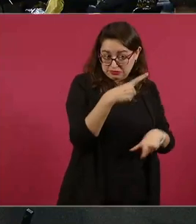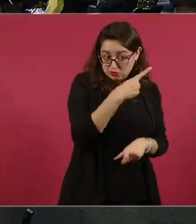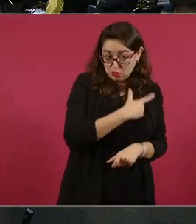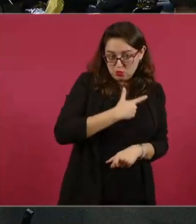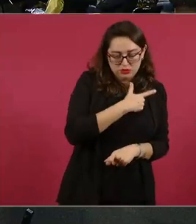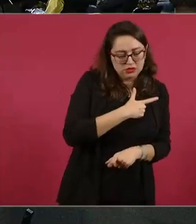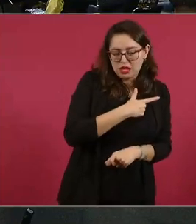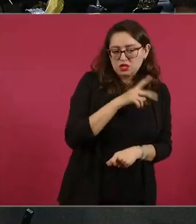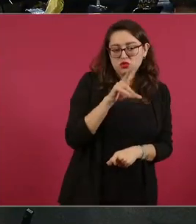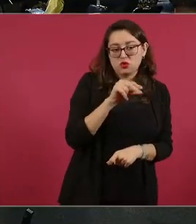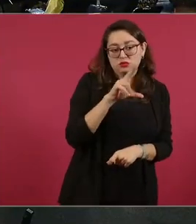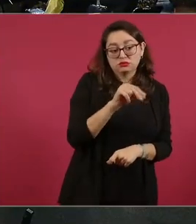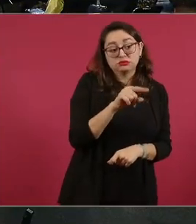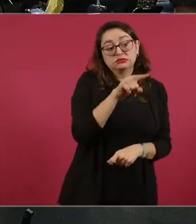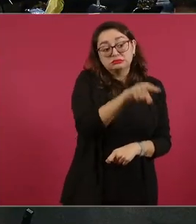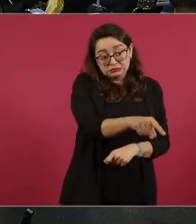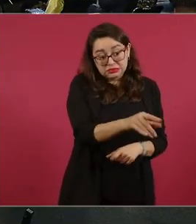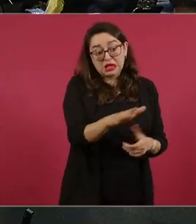Entonces, por eso